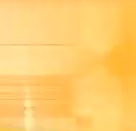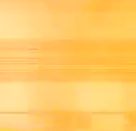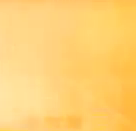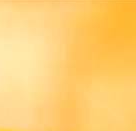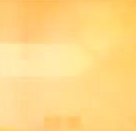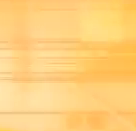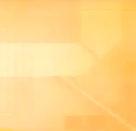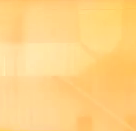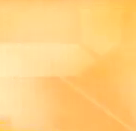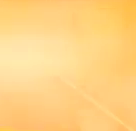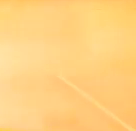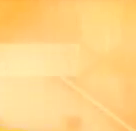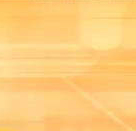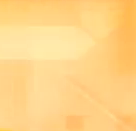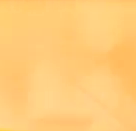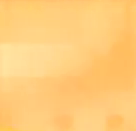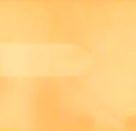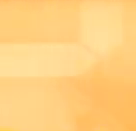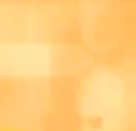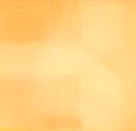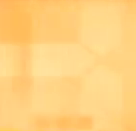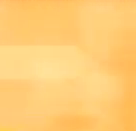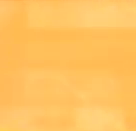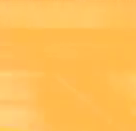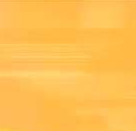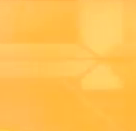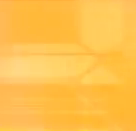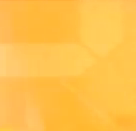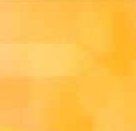continúa la Pauta de